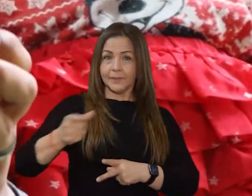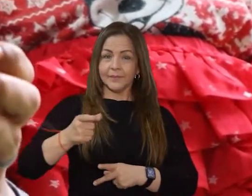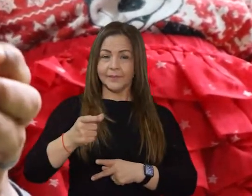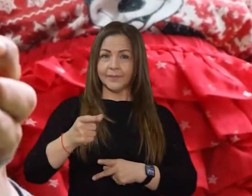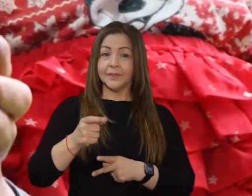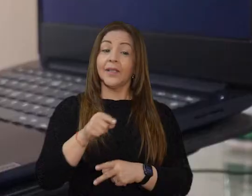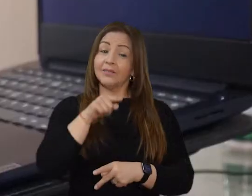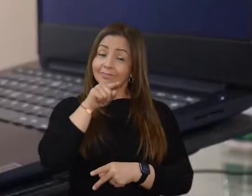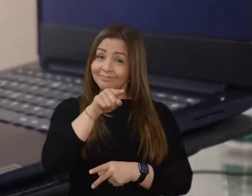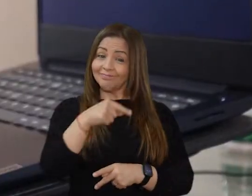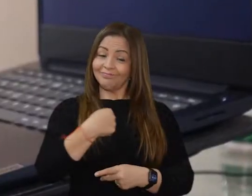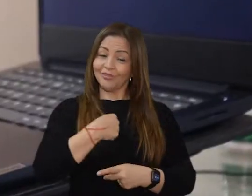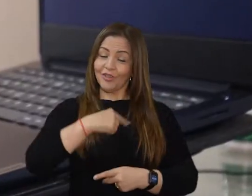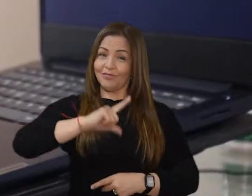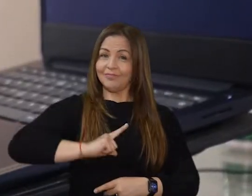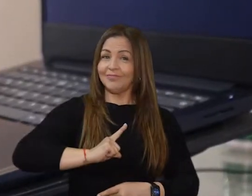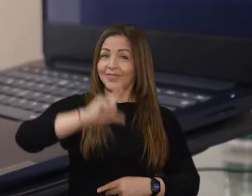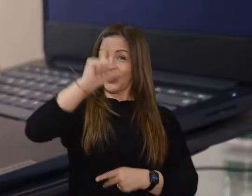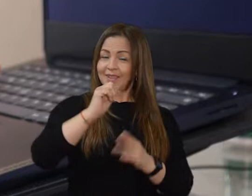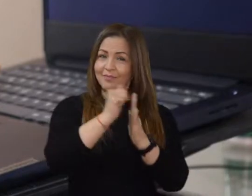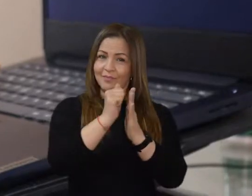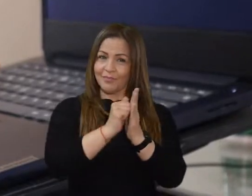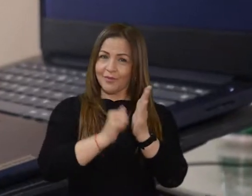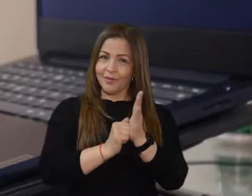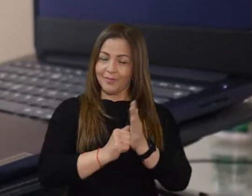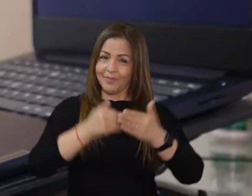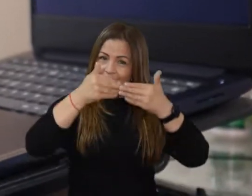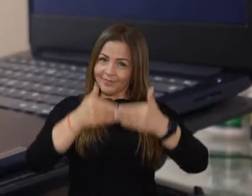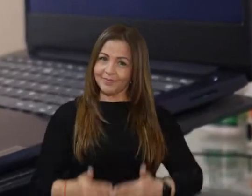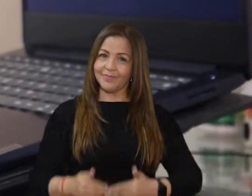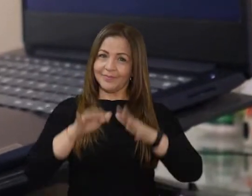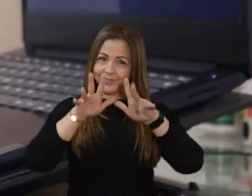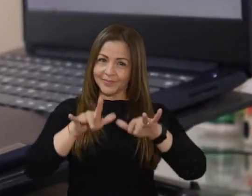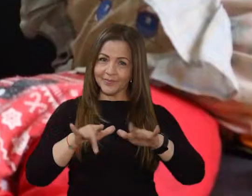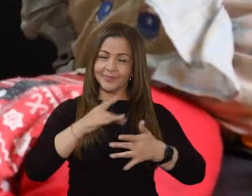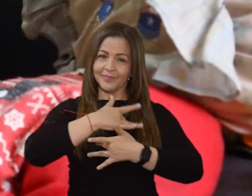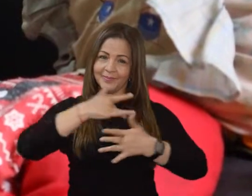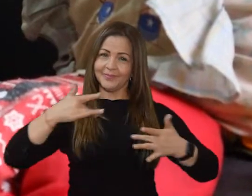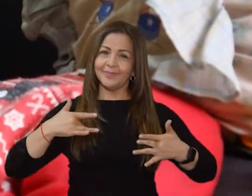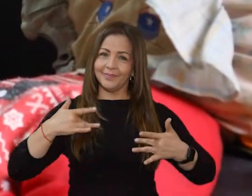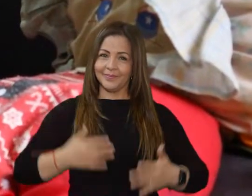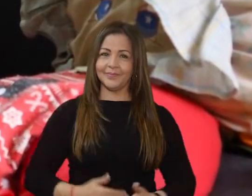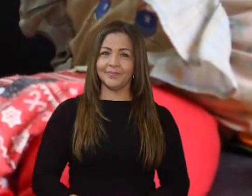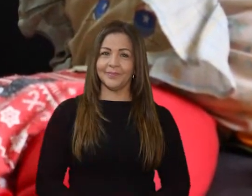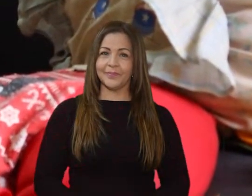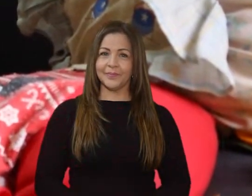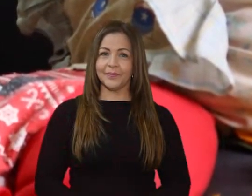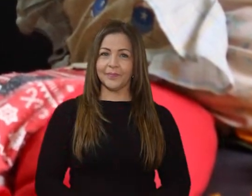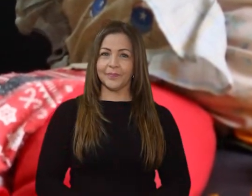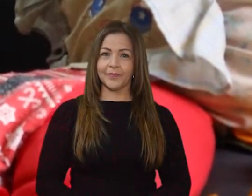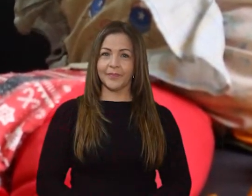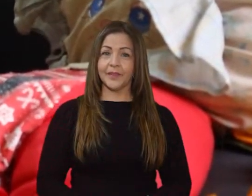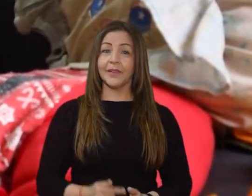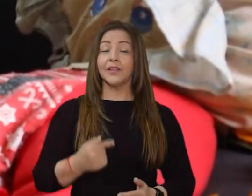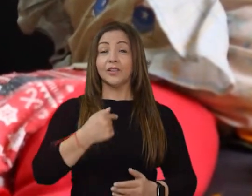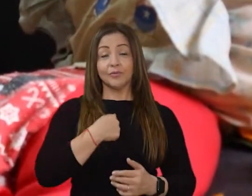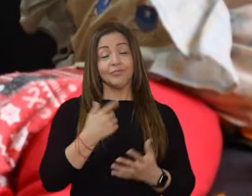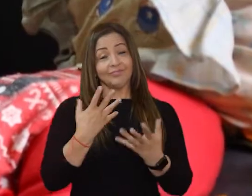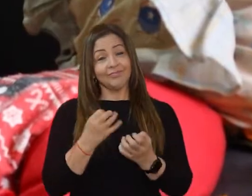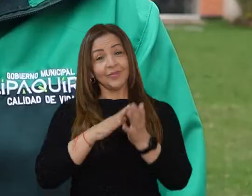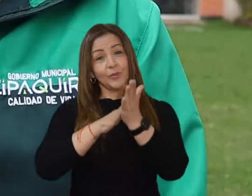que se propongan en la vida. Por esta razón, soy la líder del programa de discapacidad de la Secretaría de